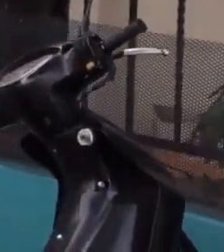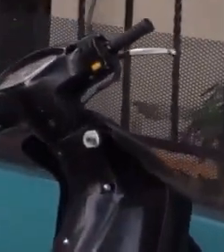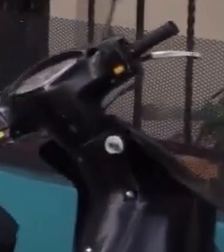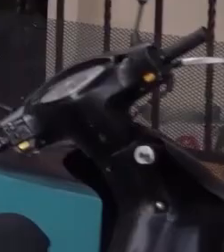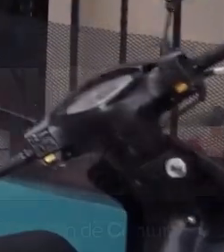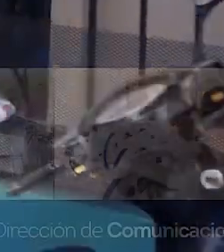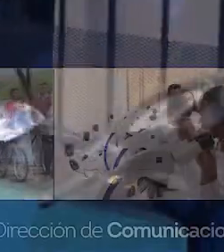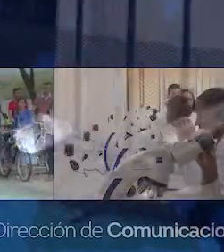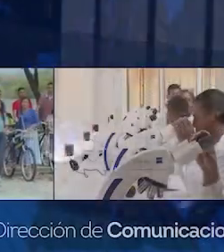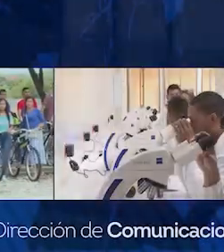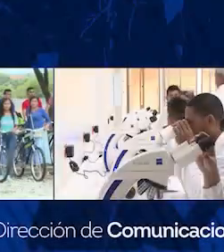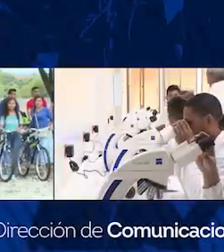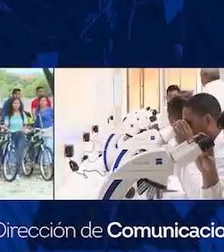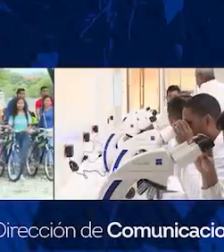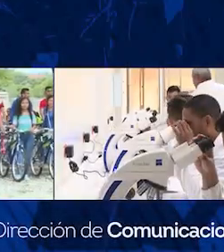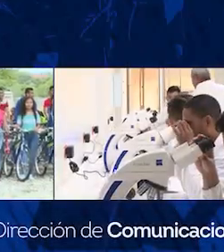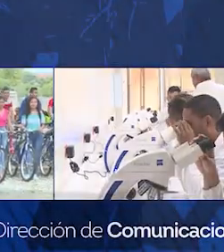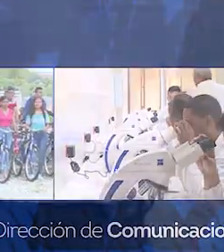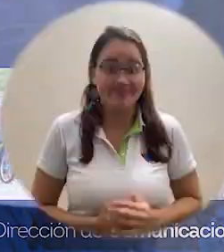Buenas tardes.